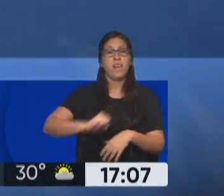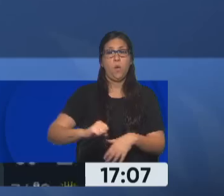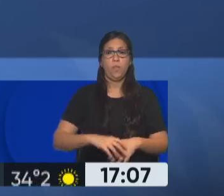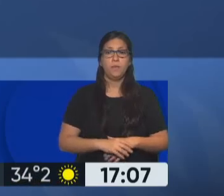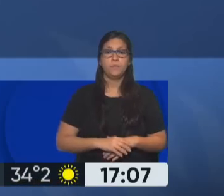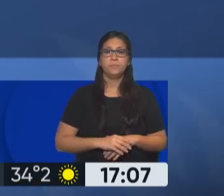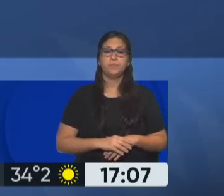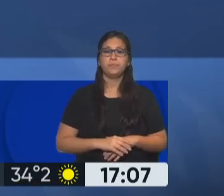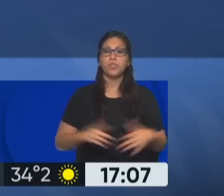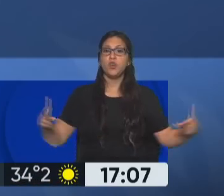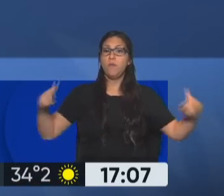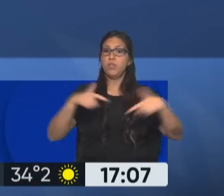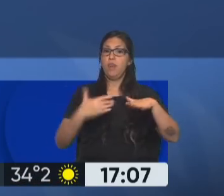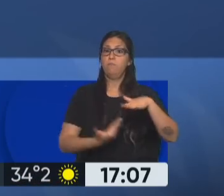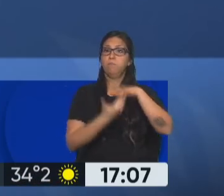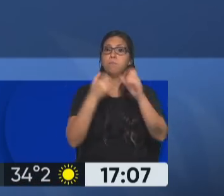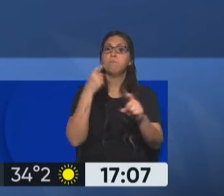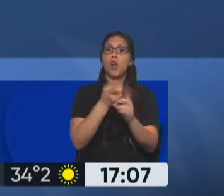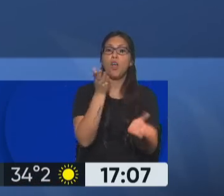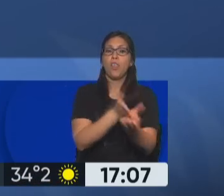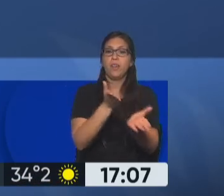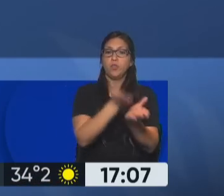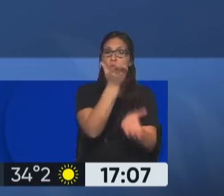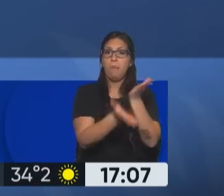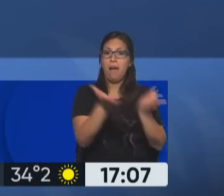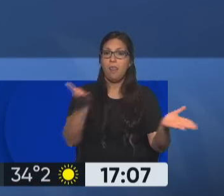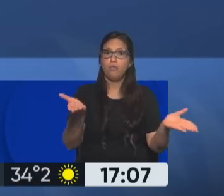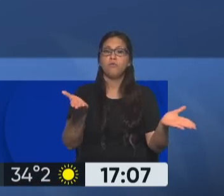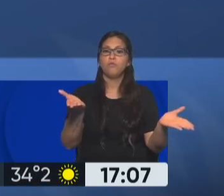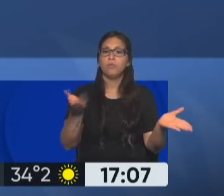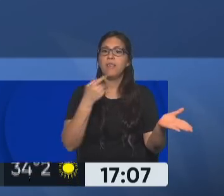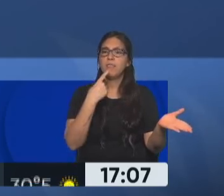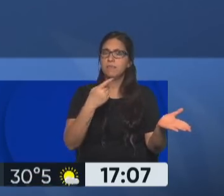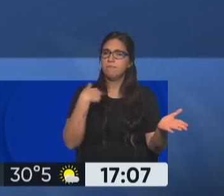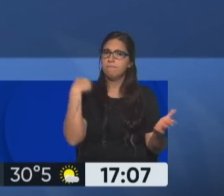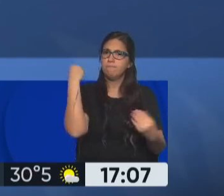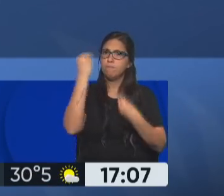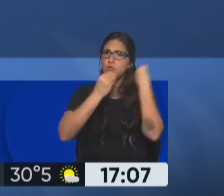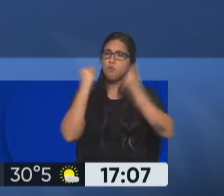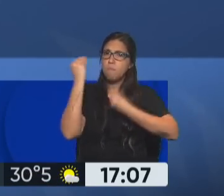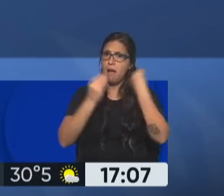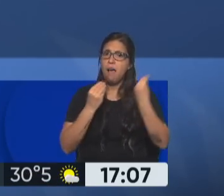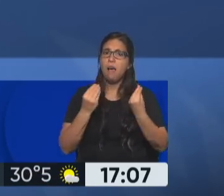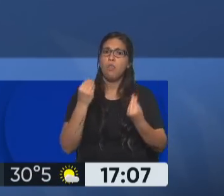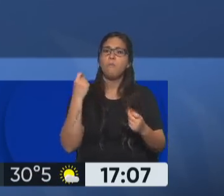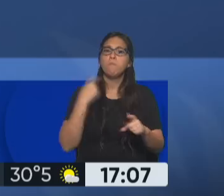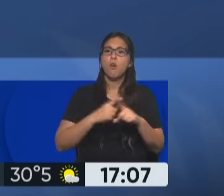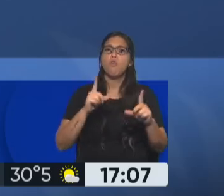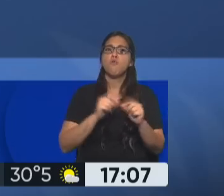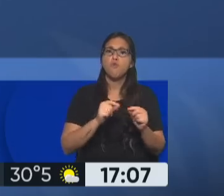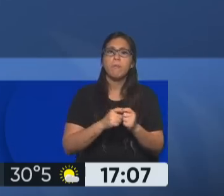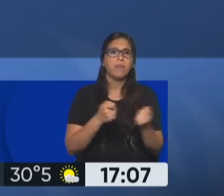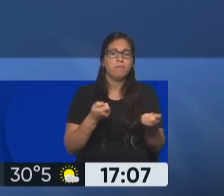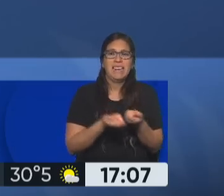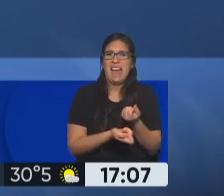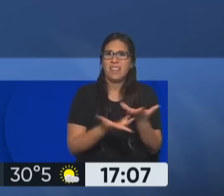The UN High Commissioner for Human Rights, Volker Turk, voices his deep concern over the high and continuing number of